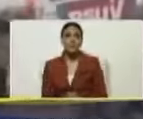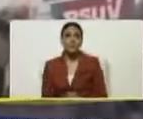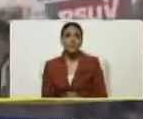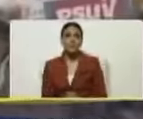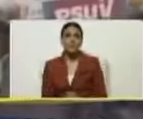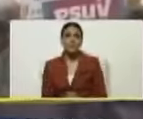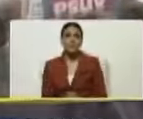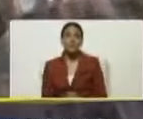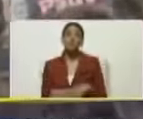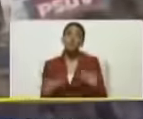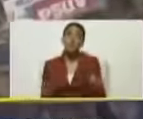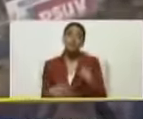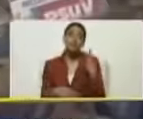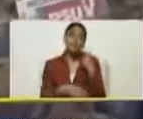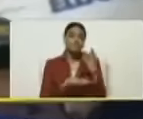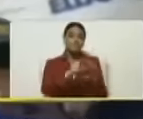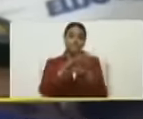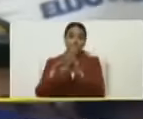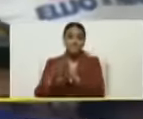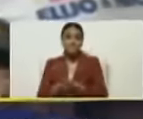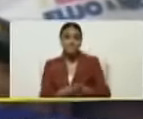Pues yo les digo,